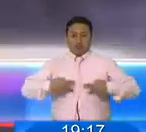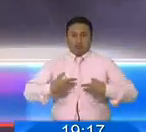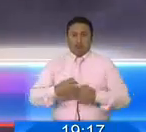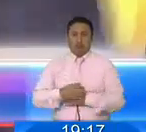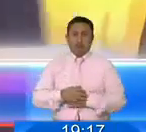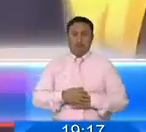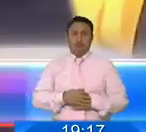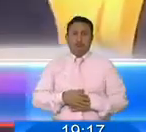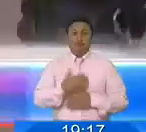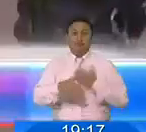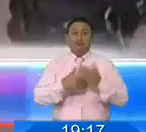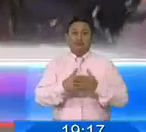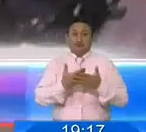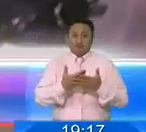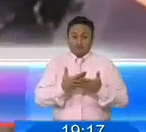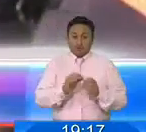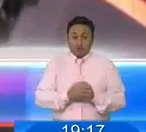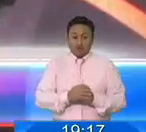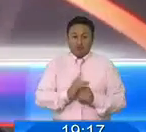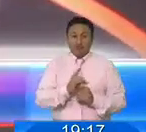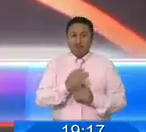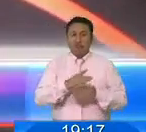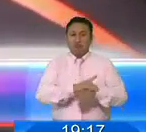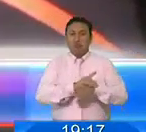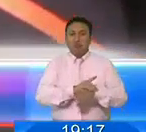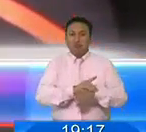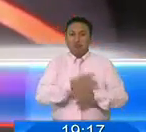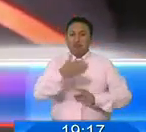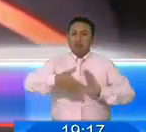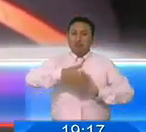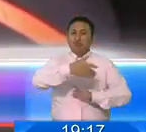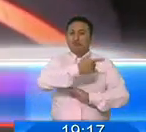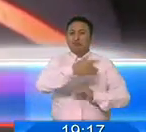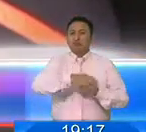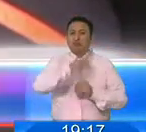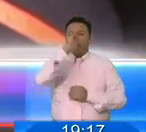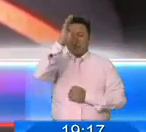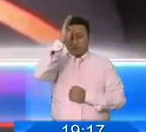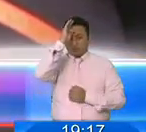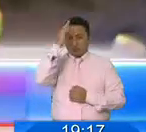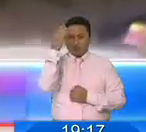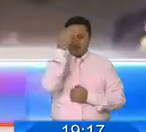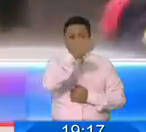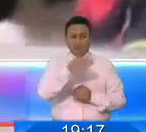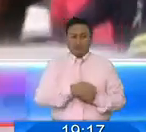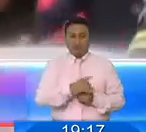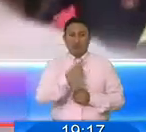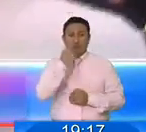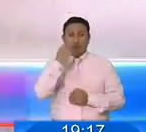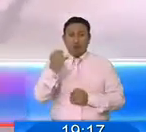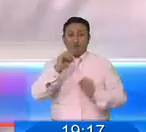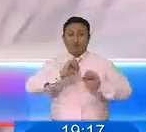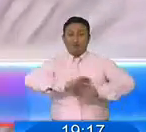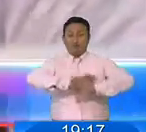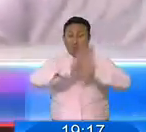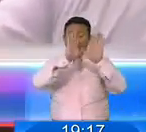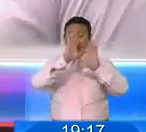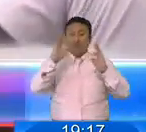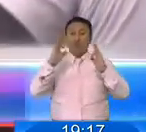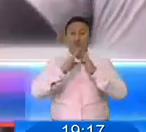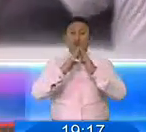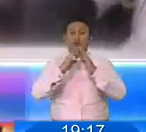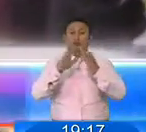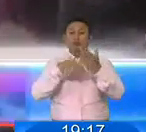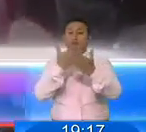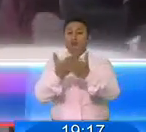luego de cumplir algunos protocolos médicos fue trasladado hasta una casa de salud el hombre salió temprano desde tumbaco con